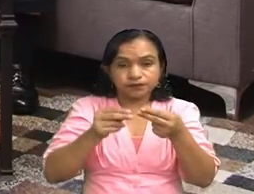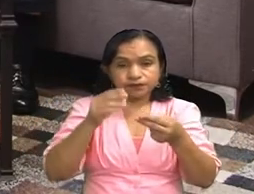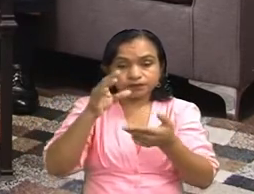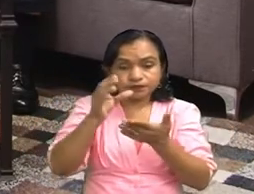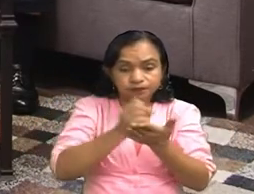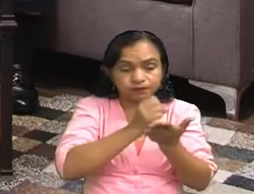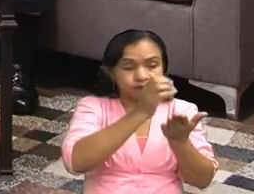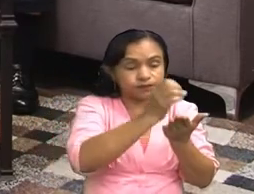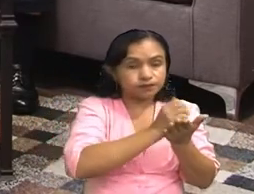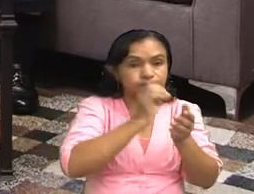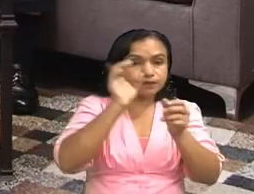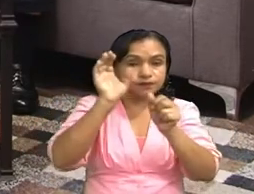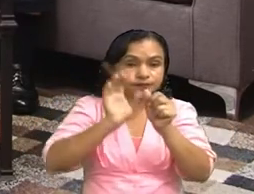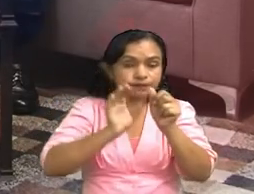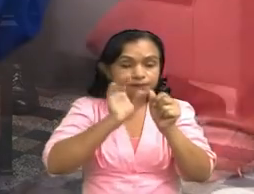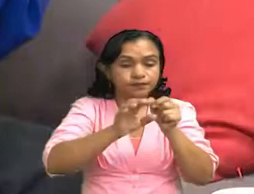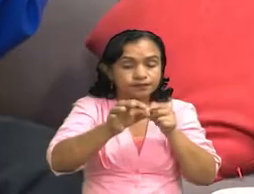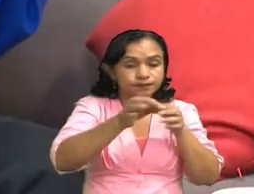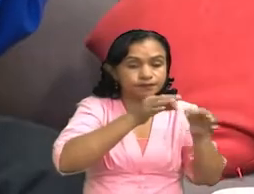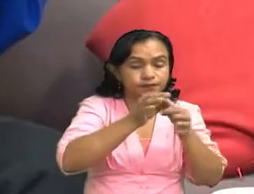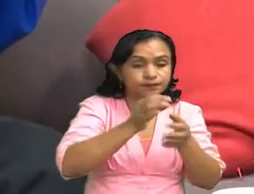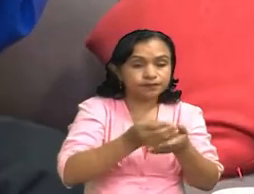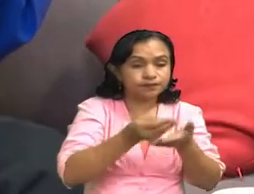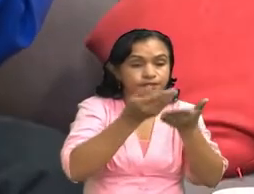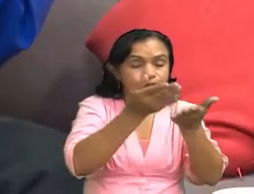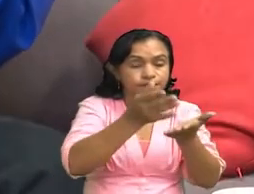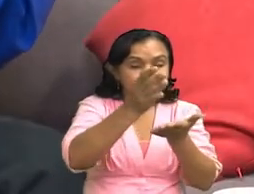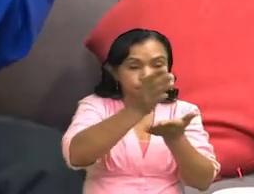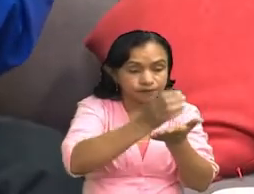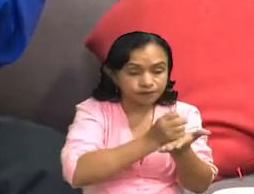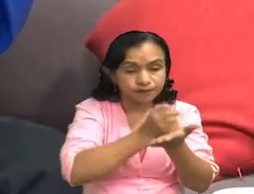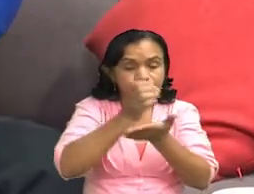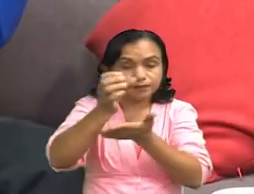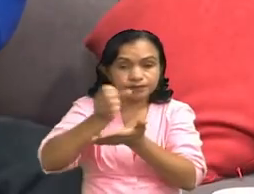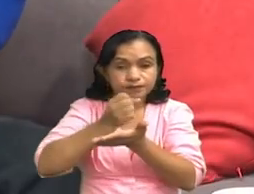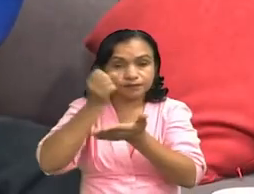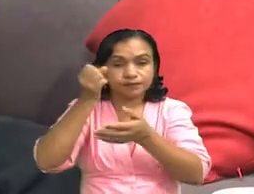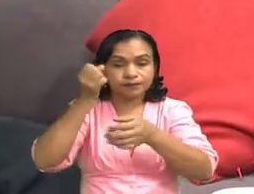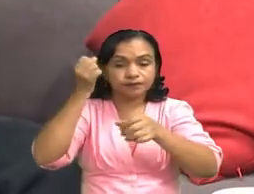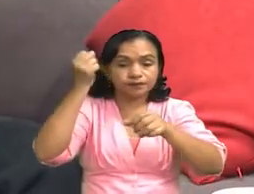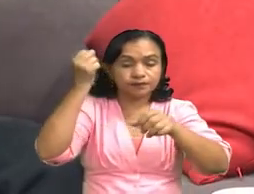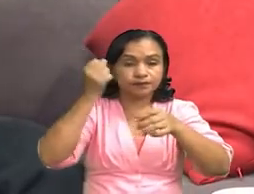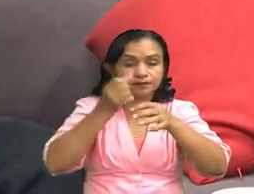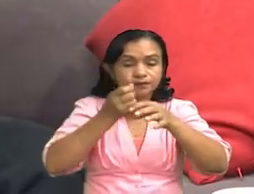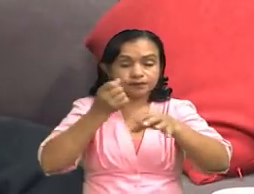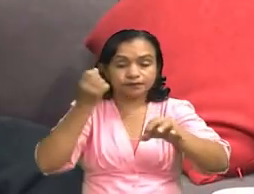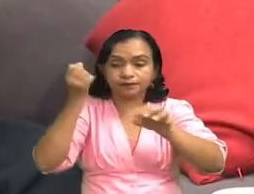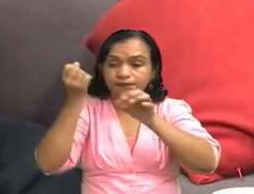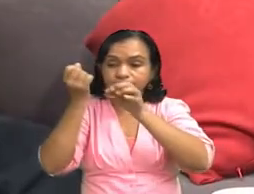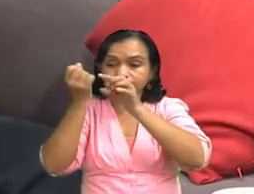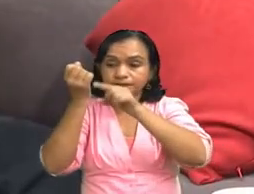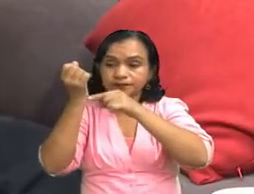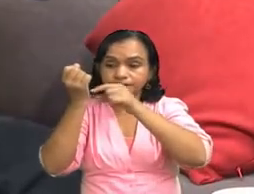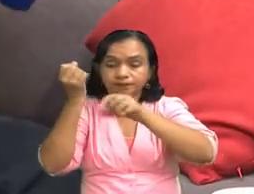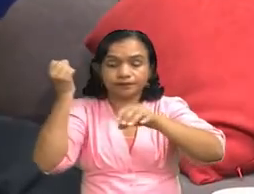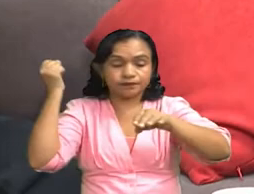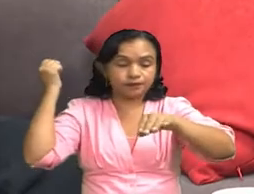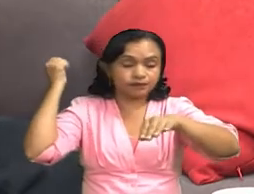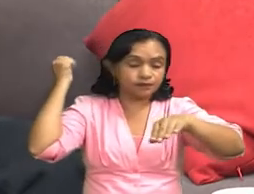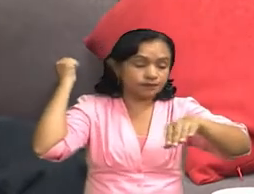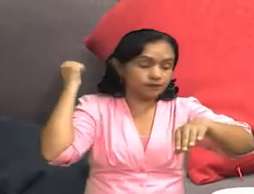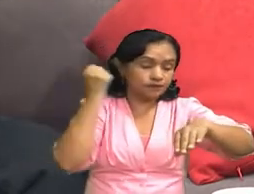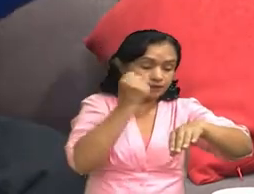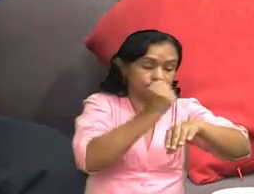cada finca. A cada finca que tiene su, su línea de marcación, o los fierros, pues, como lo conocen, okay, y todo eso.